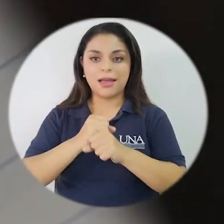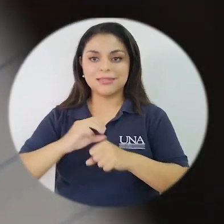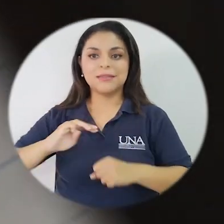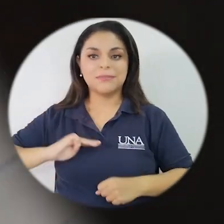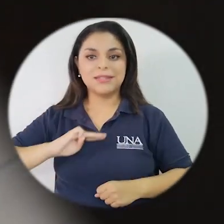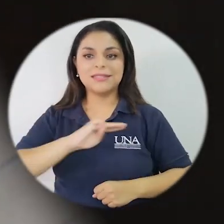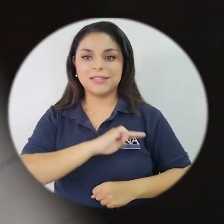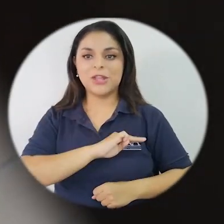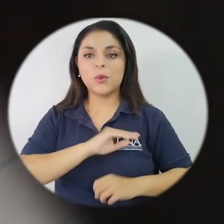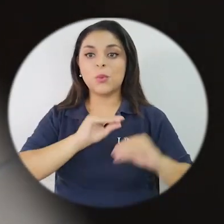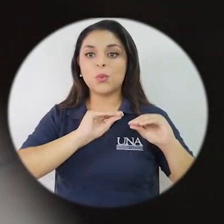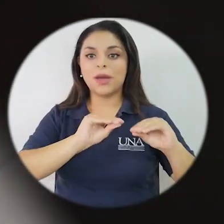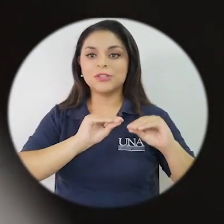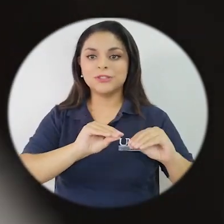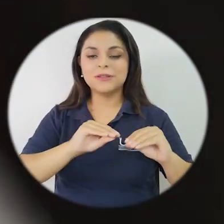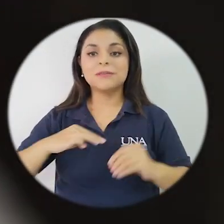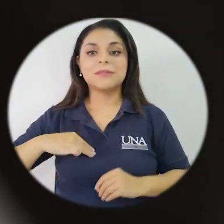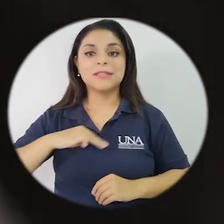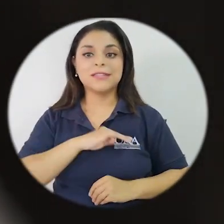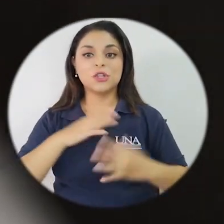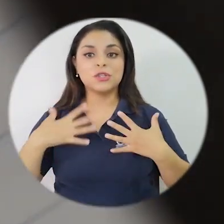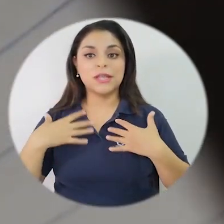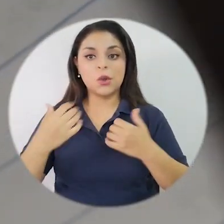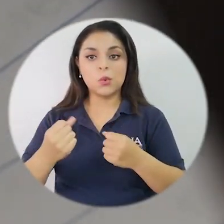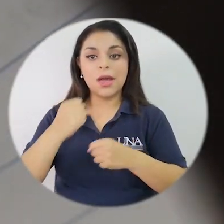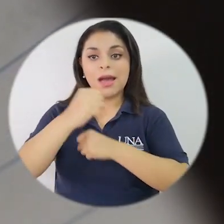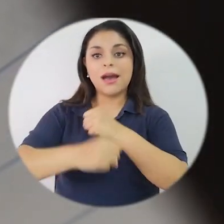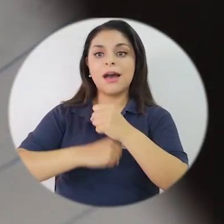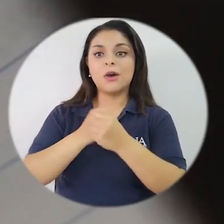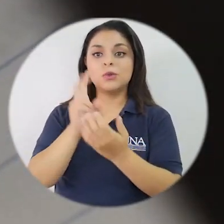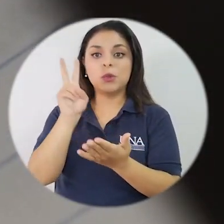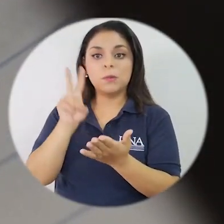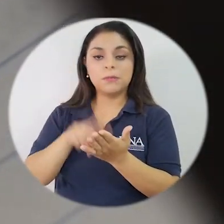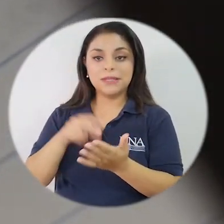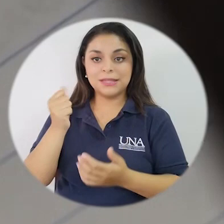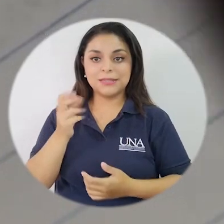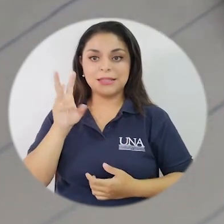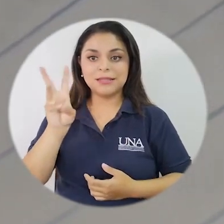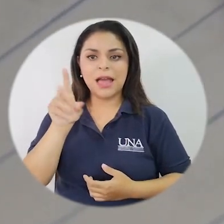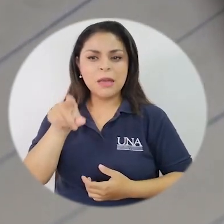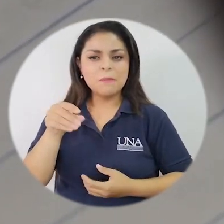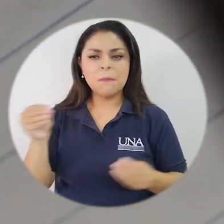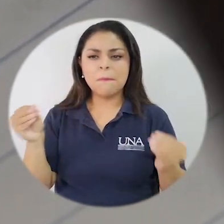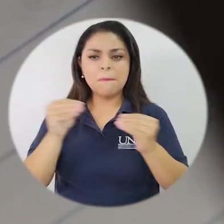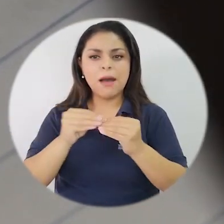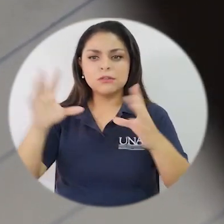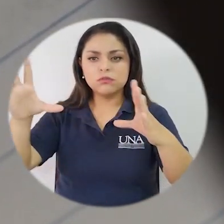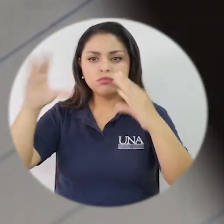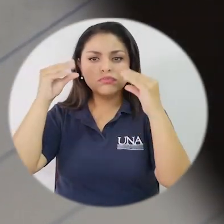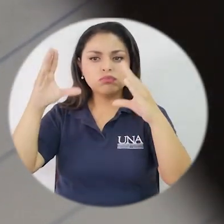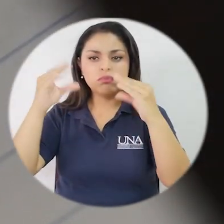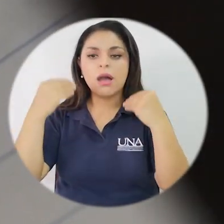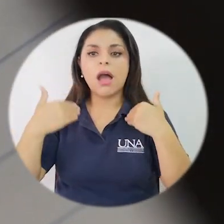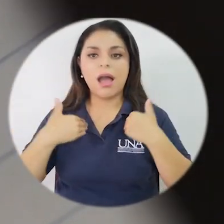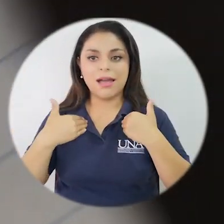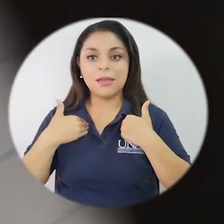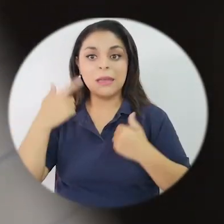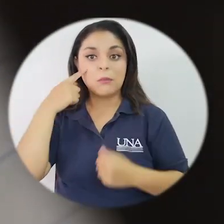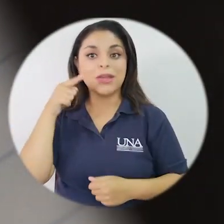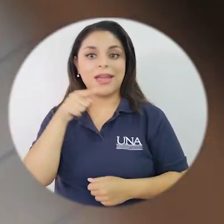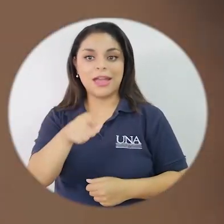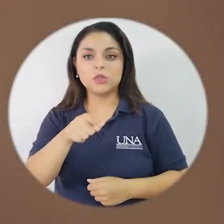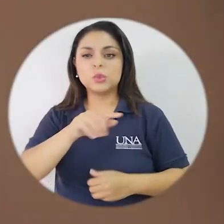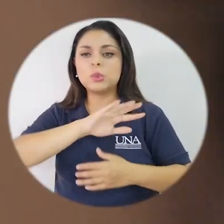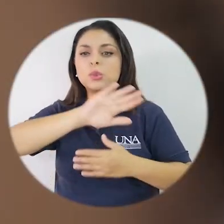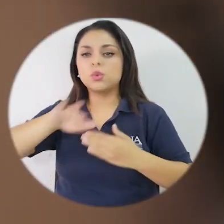Educación y por el Ministerio de Salud en el año 2016, que es la mayor cantidad de información que podemos tener, porque eso cubrió a